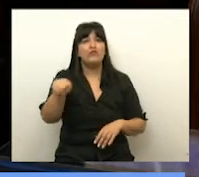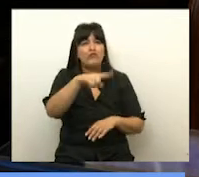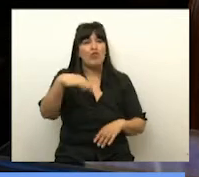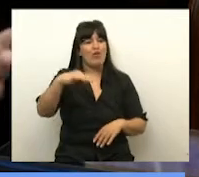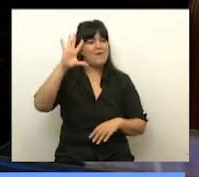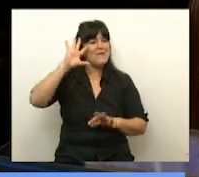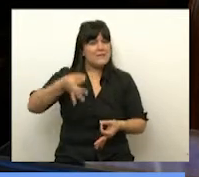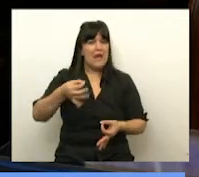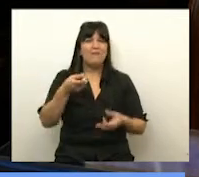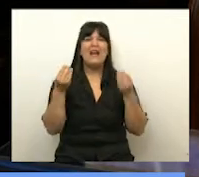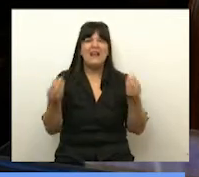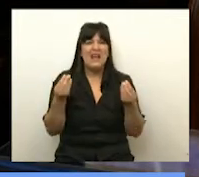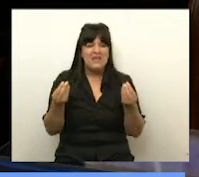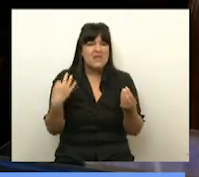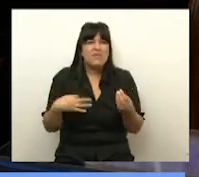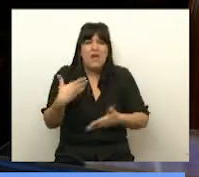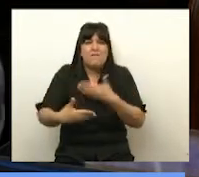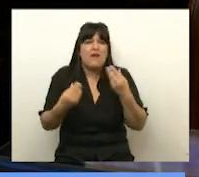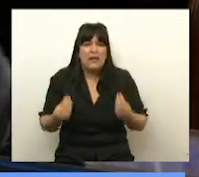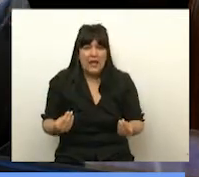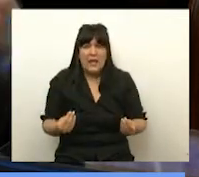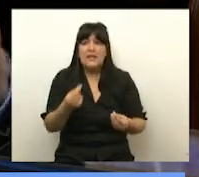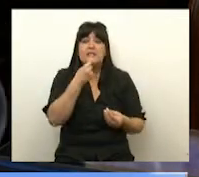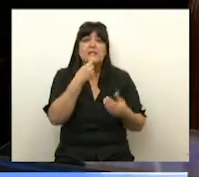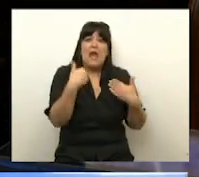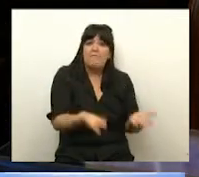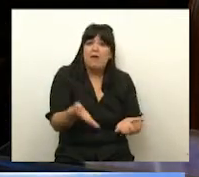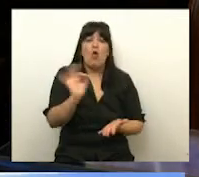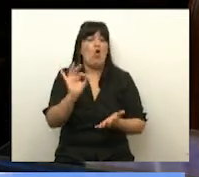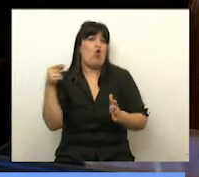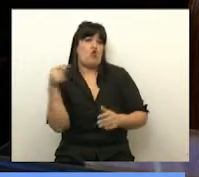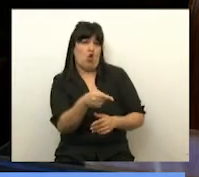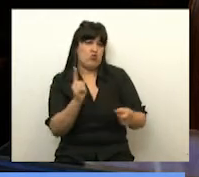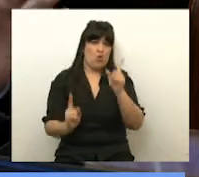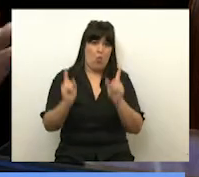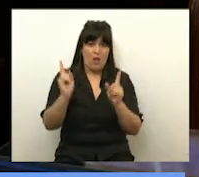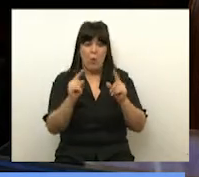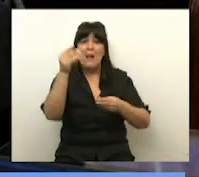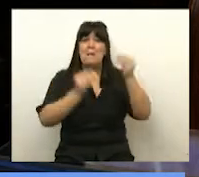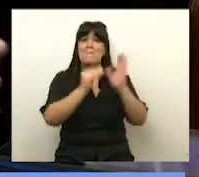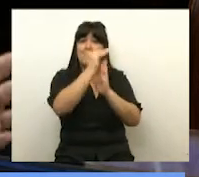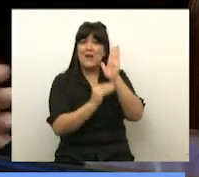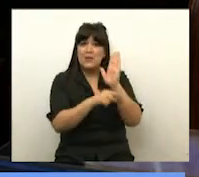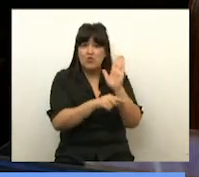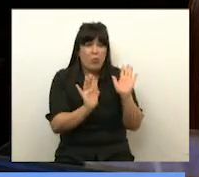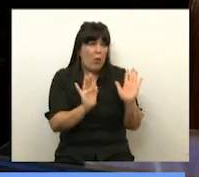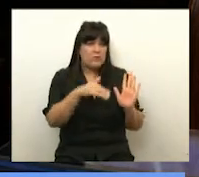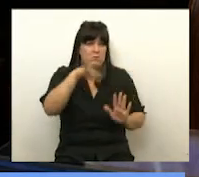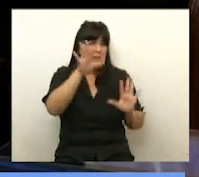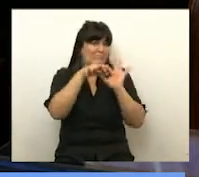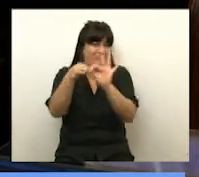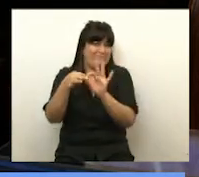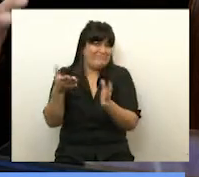uno saber qué es lo que tiene que hacer, si está a favor o está en contra. Y es un presupuesto, sin lugar a dudas, condicionado por la deuda